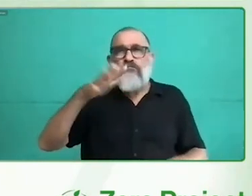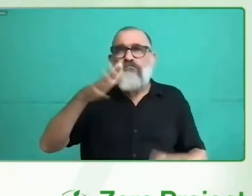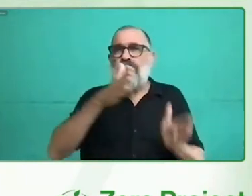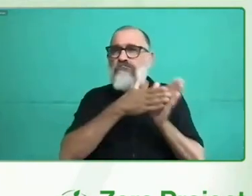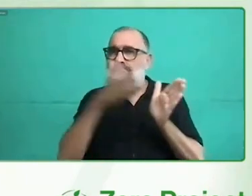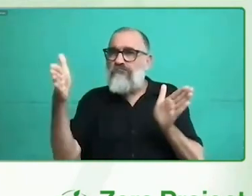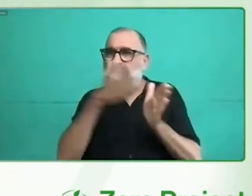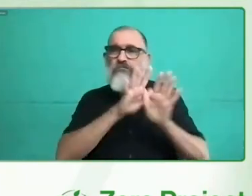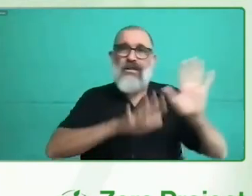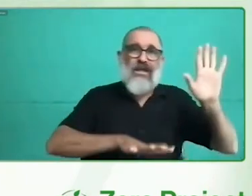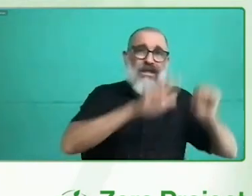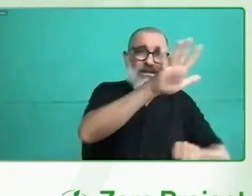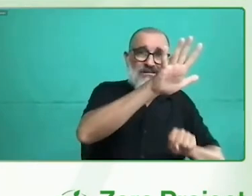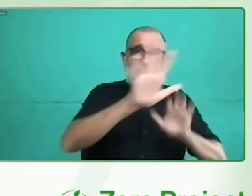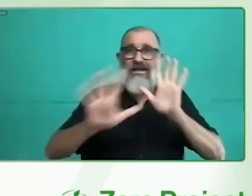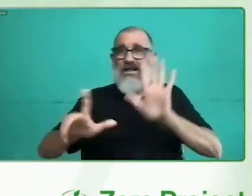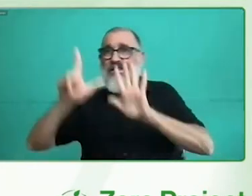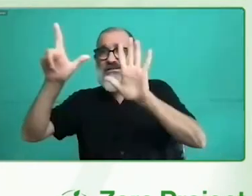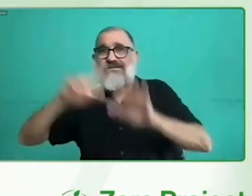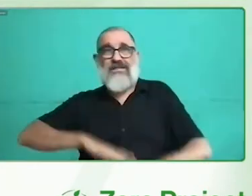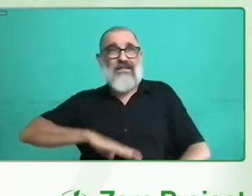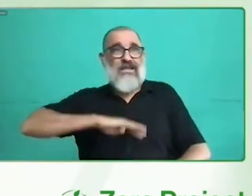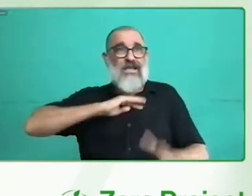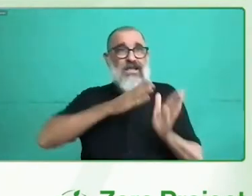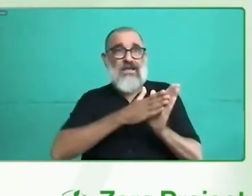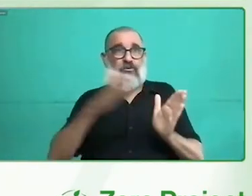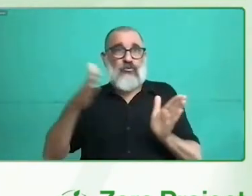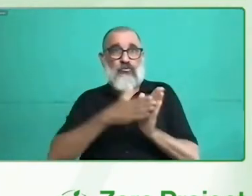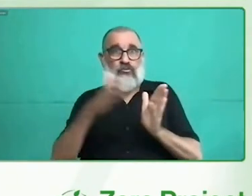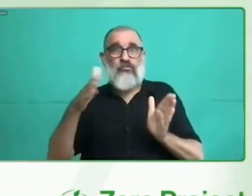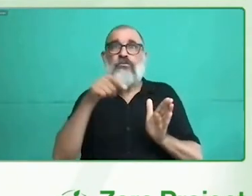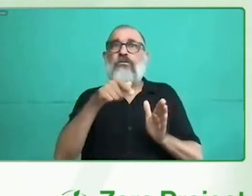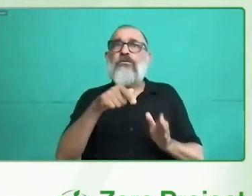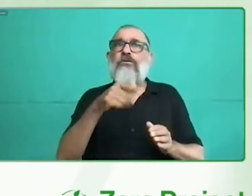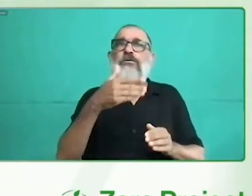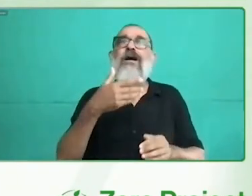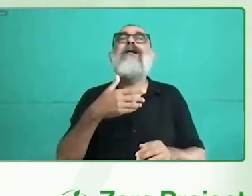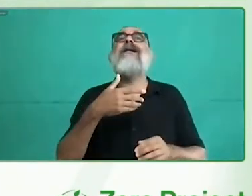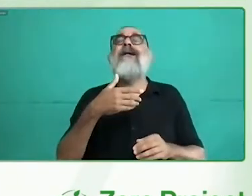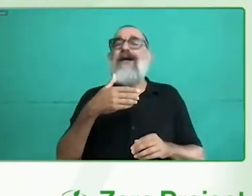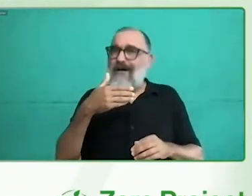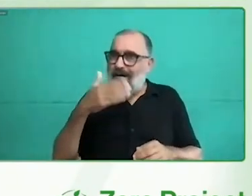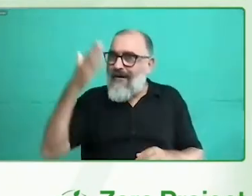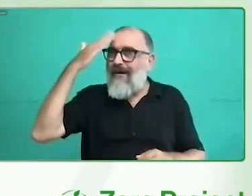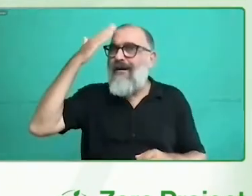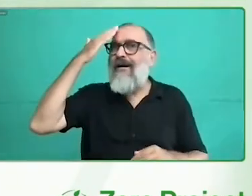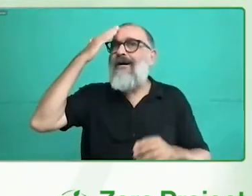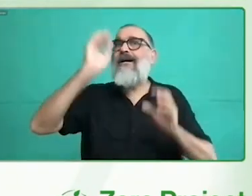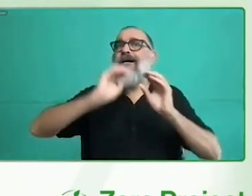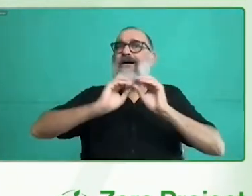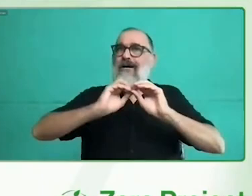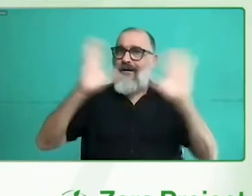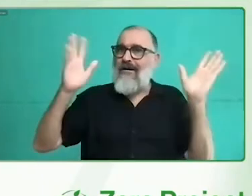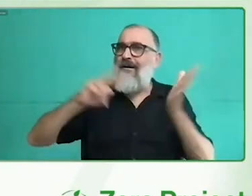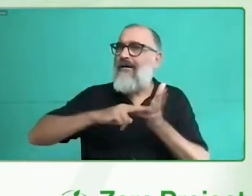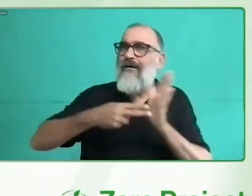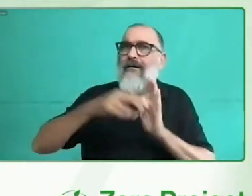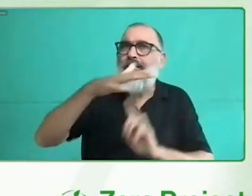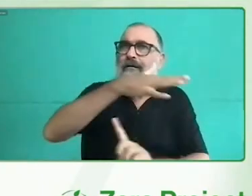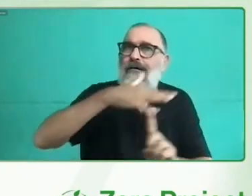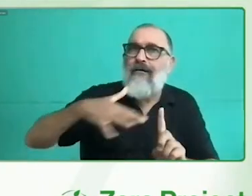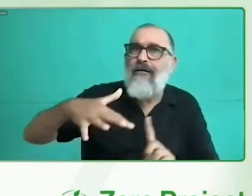conectar esta generación de conciencia de la importancia de la tecnología como oportunidad de trabajo, como oportunidad en sus carreras,